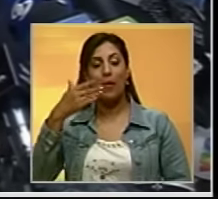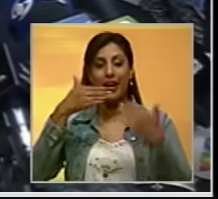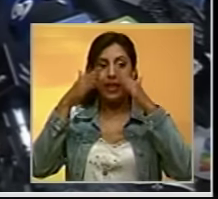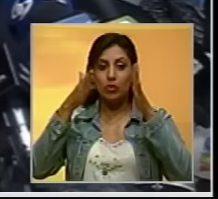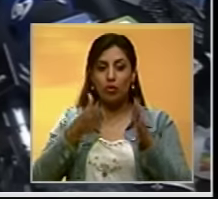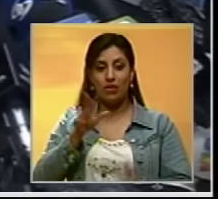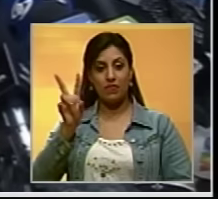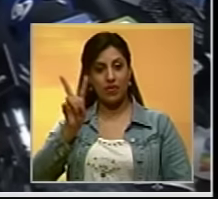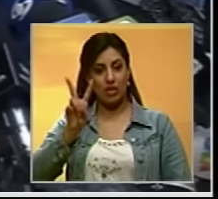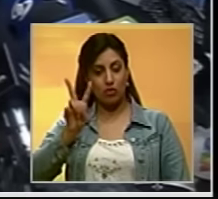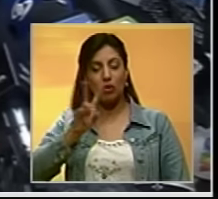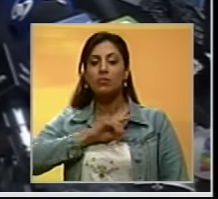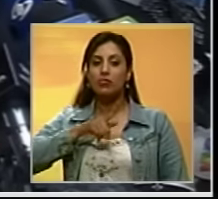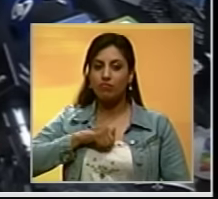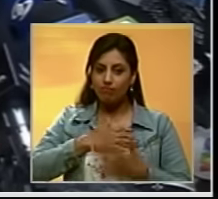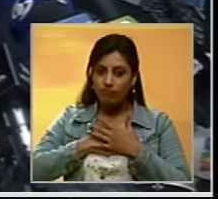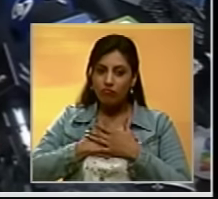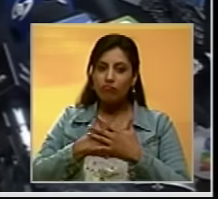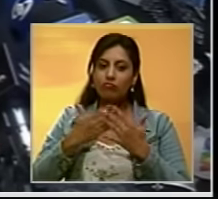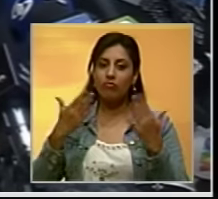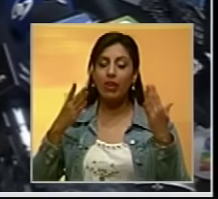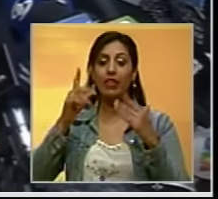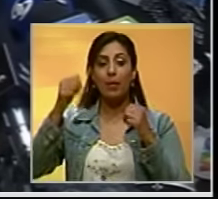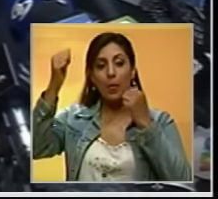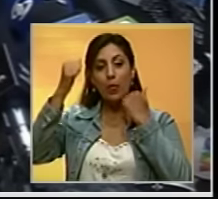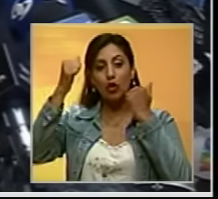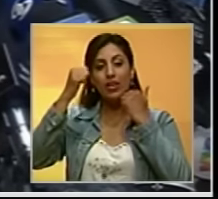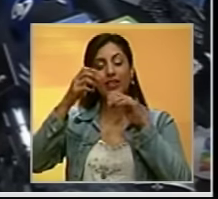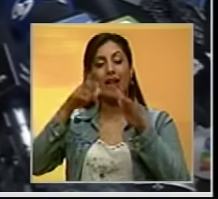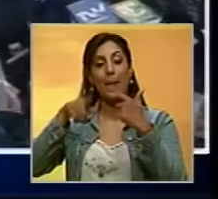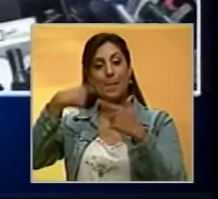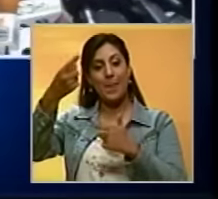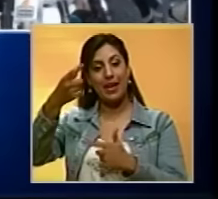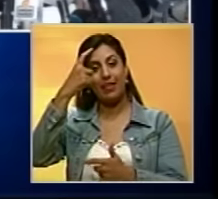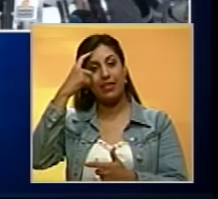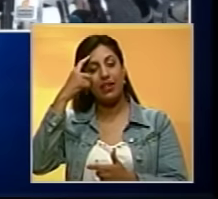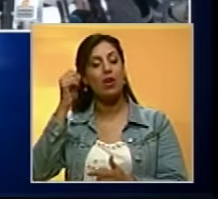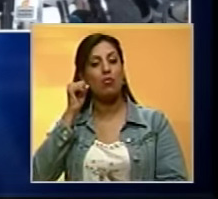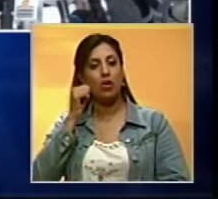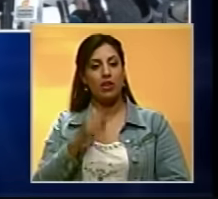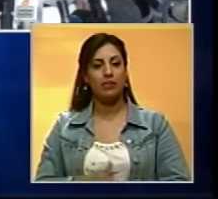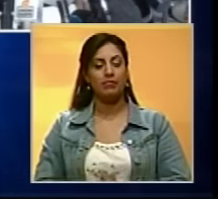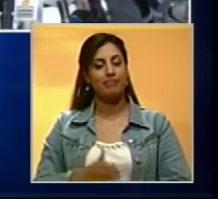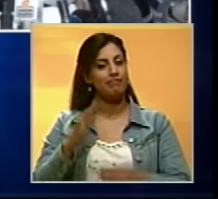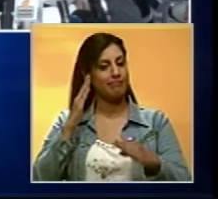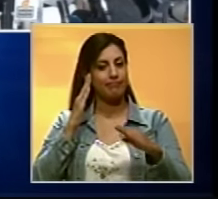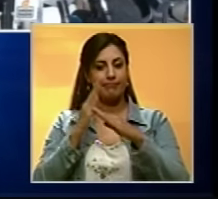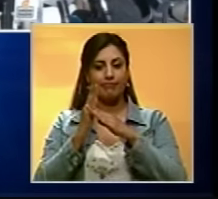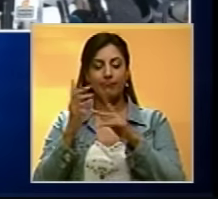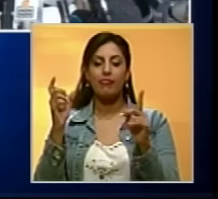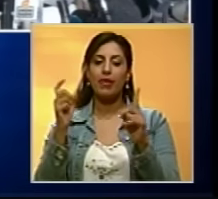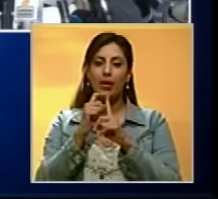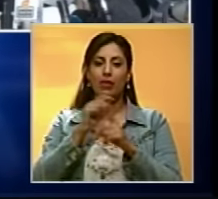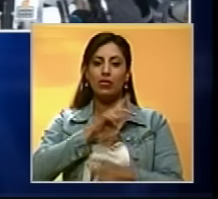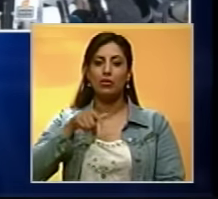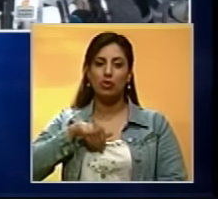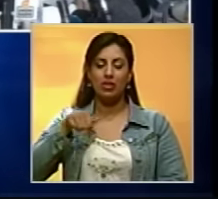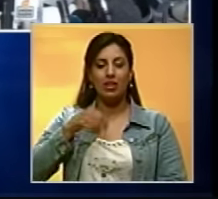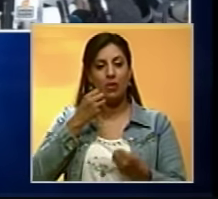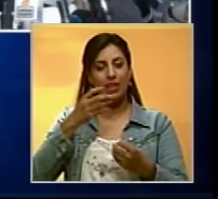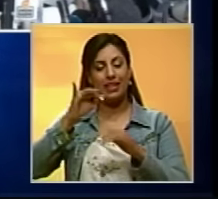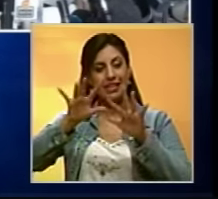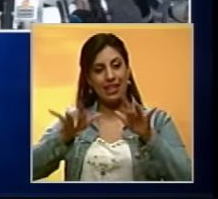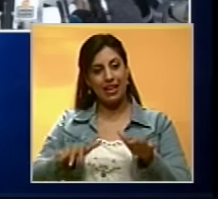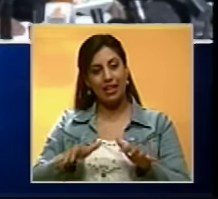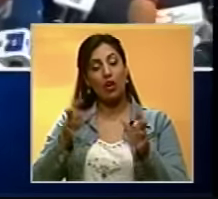estudiantes venezolanos nos solidarizamos con la protesta convocada para el día de mañana por las mujeres bien eran palabras que en este momento pronuncia el